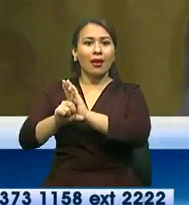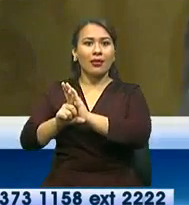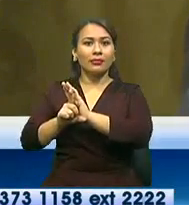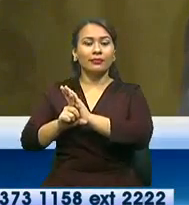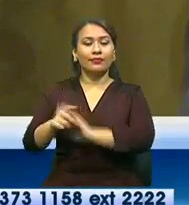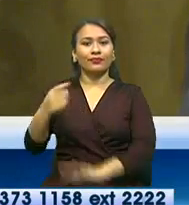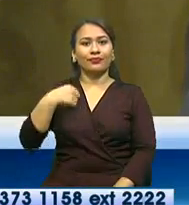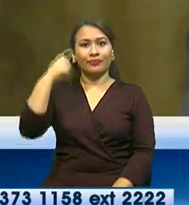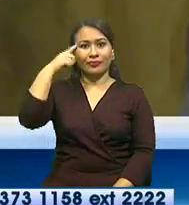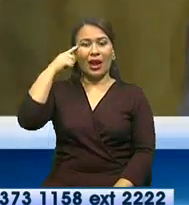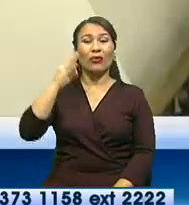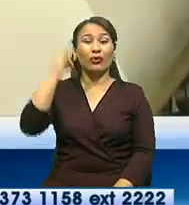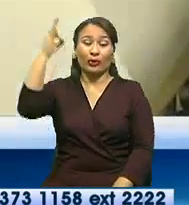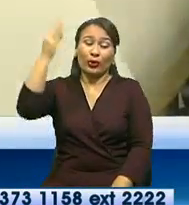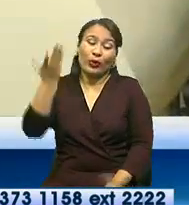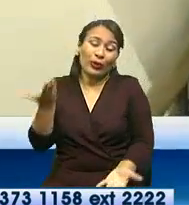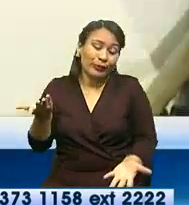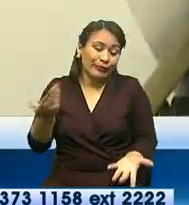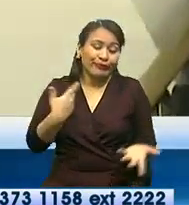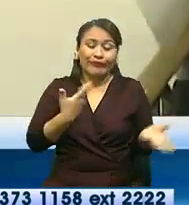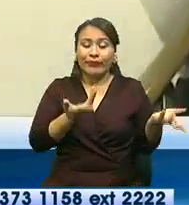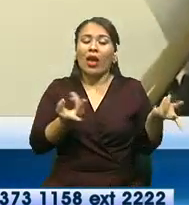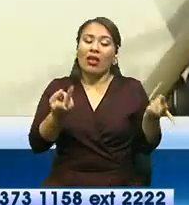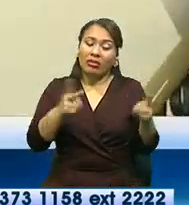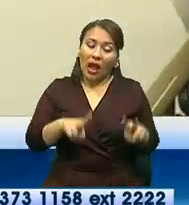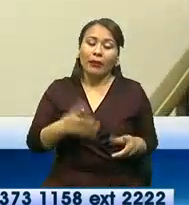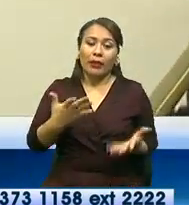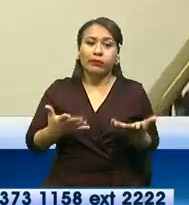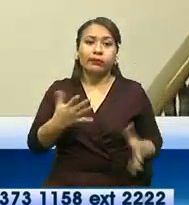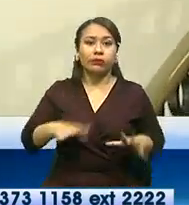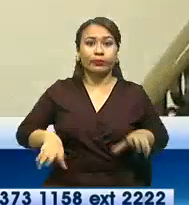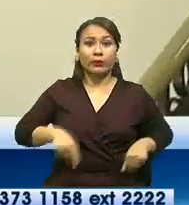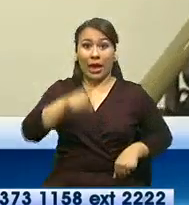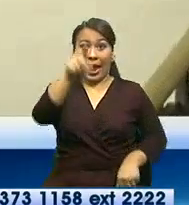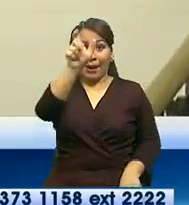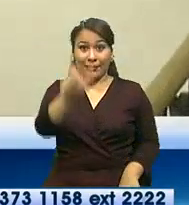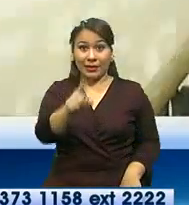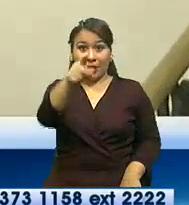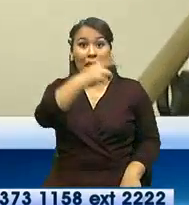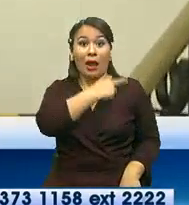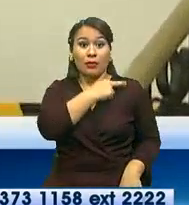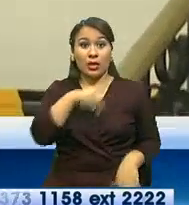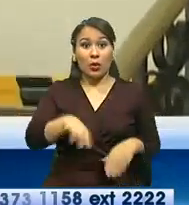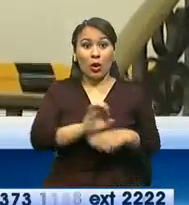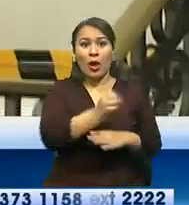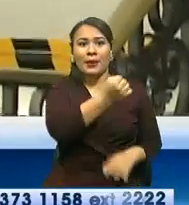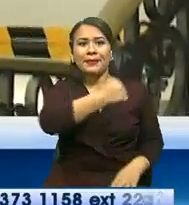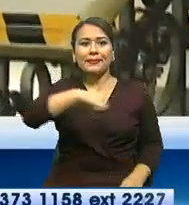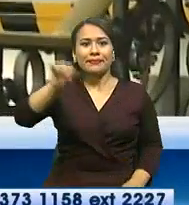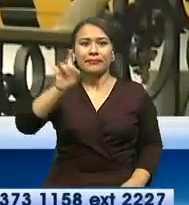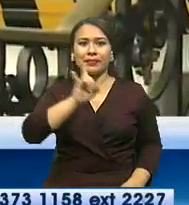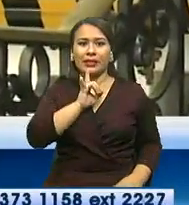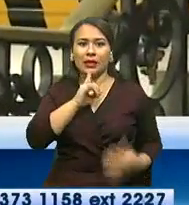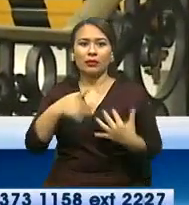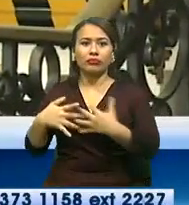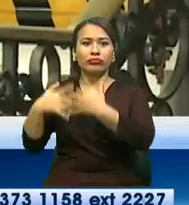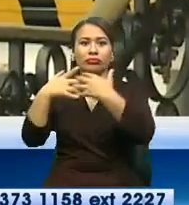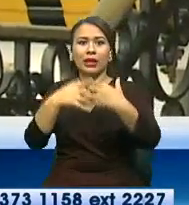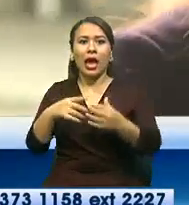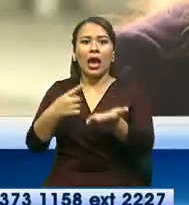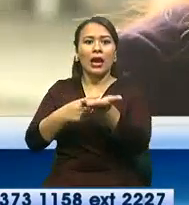venir actos de corrupción. Se informó además que la canciller de la República viajará en los próximos días hasta Estados Unidos para reunirse con el